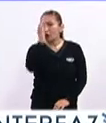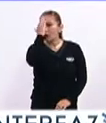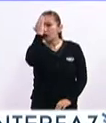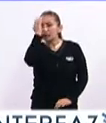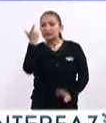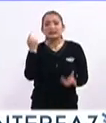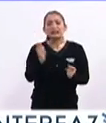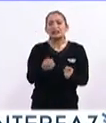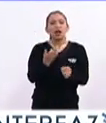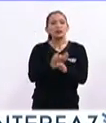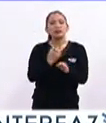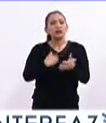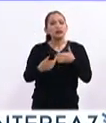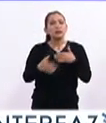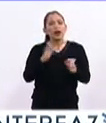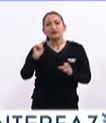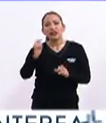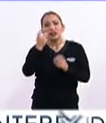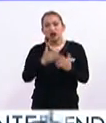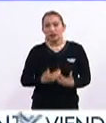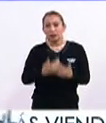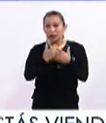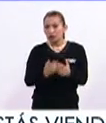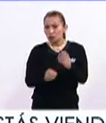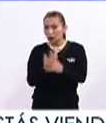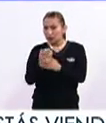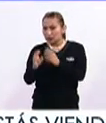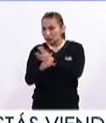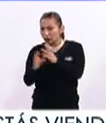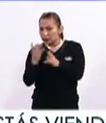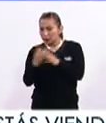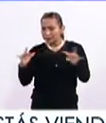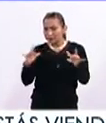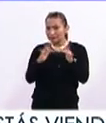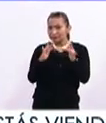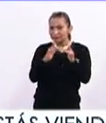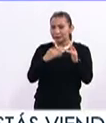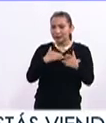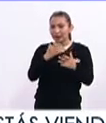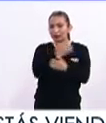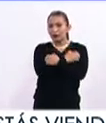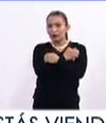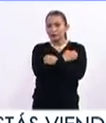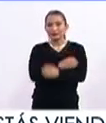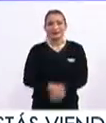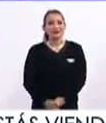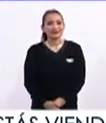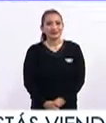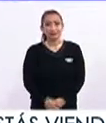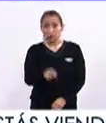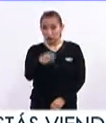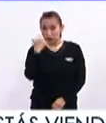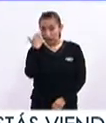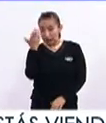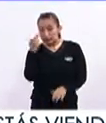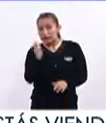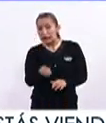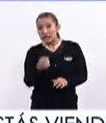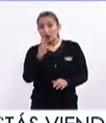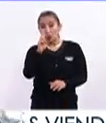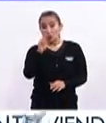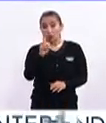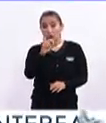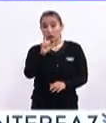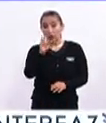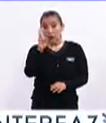las tendencias actuales en tecnología e innovación vinculadas a la educación. ¿Quieres entrar a la